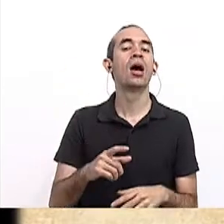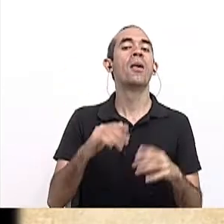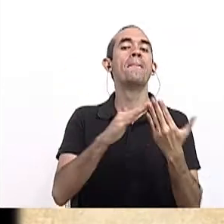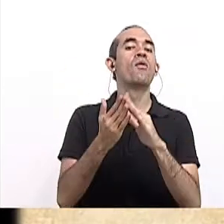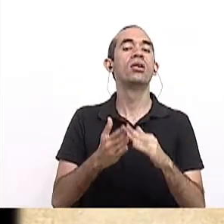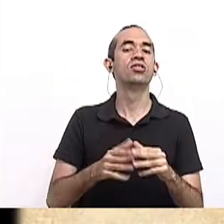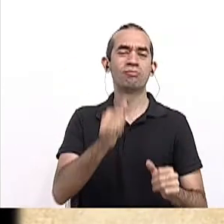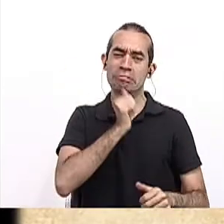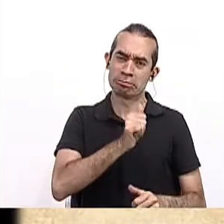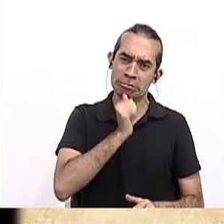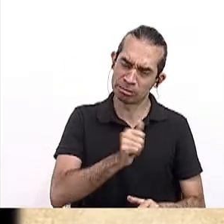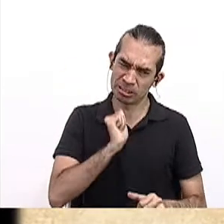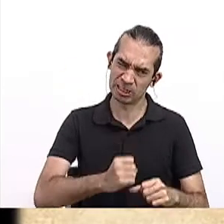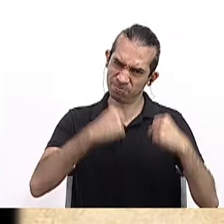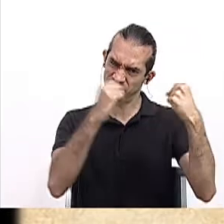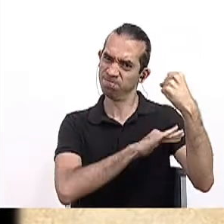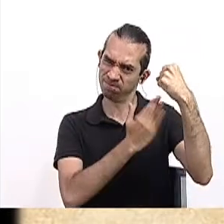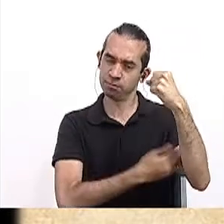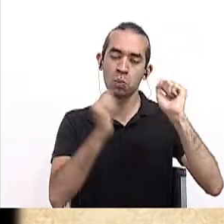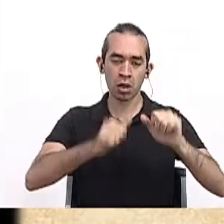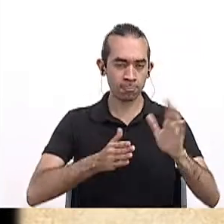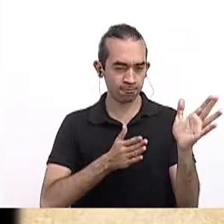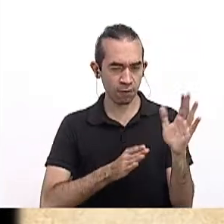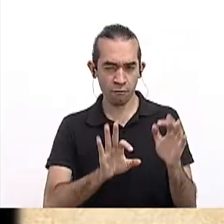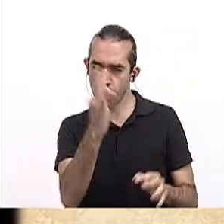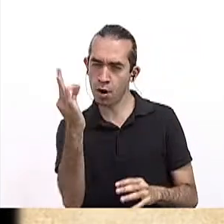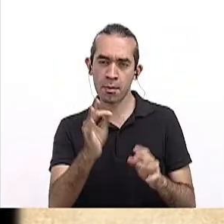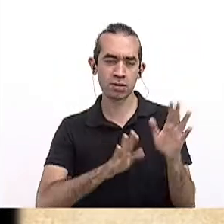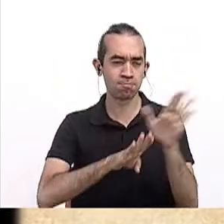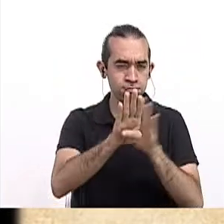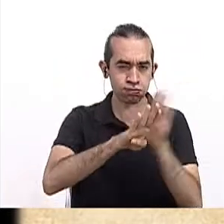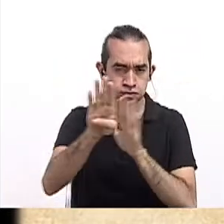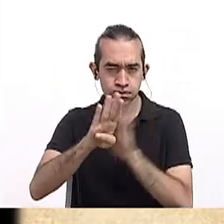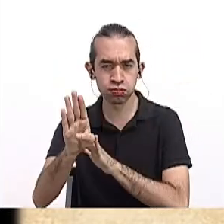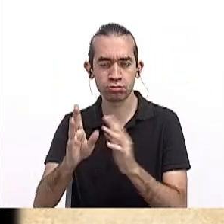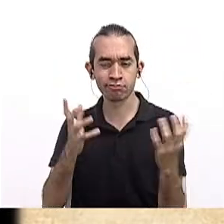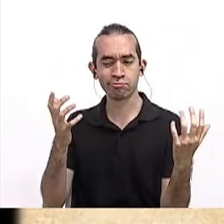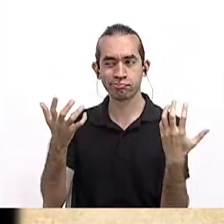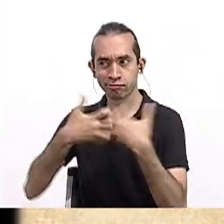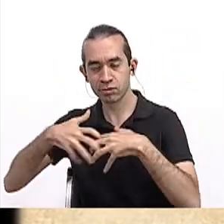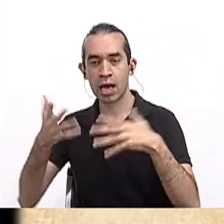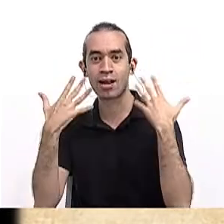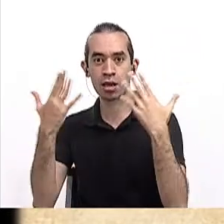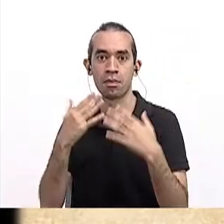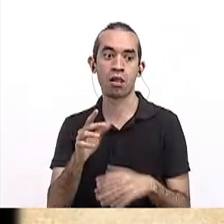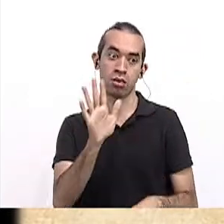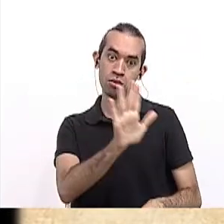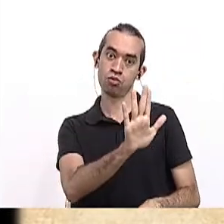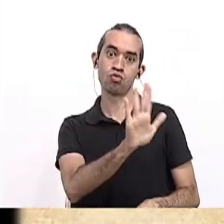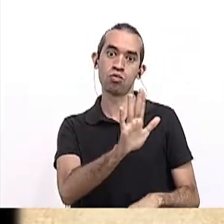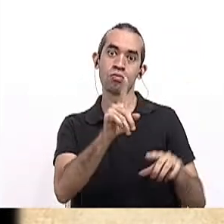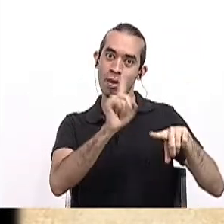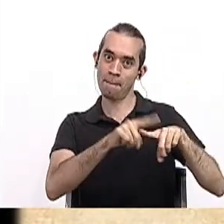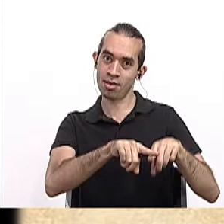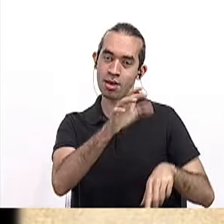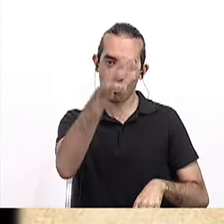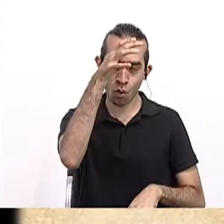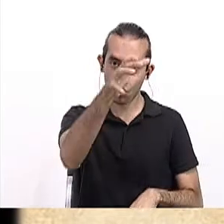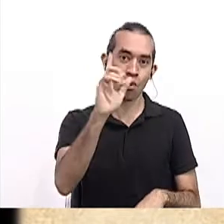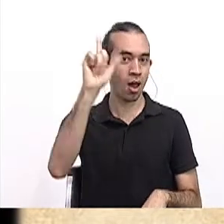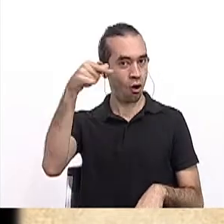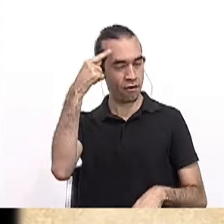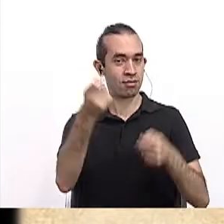vías de desarrollo resilientes al clima, de acuerdo con sus prioridades dinámicas de gobernanza y con su cultura